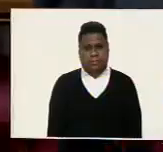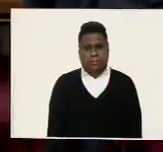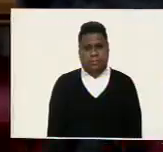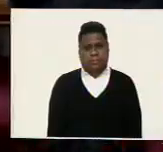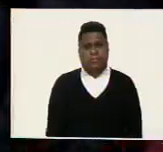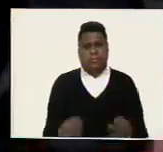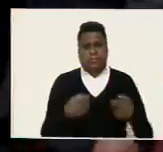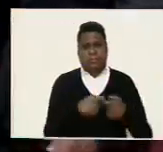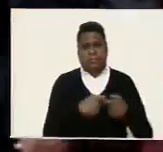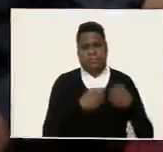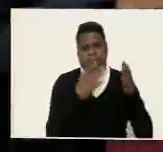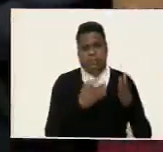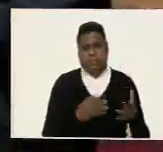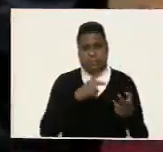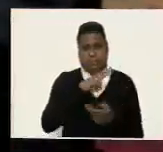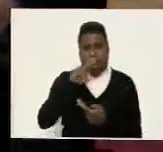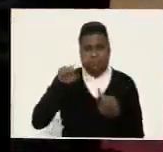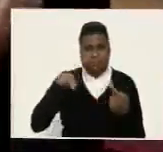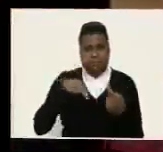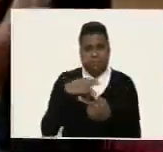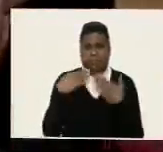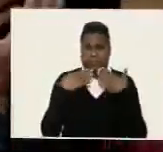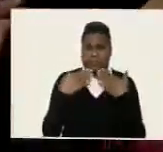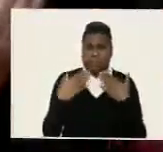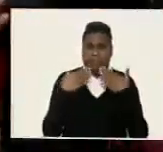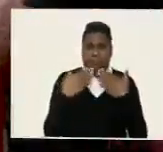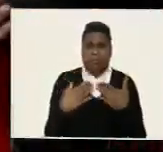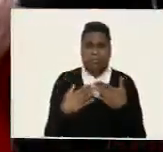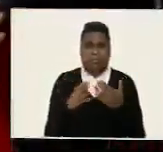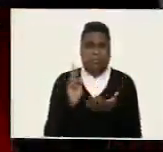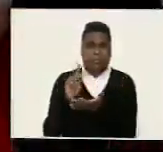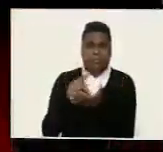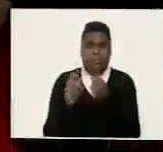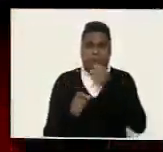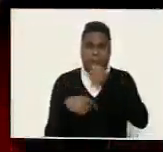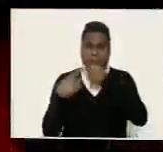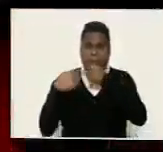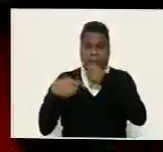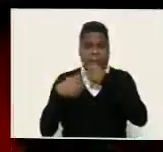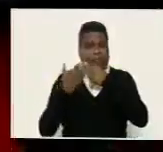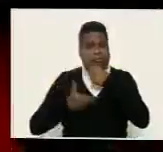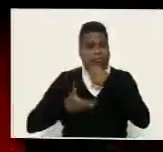revolucionario bolivariano, agradecemos su intervención.